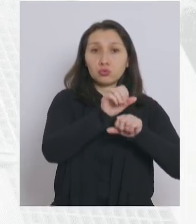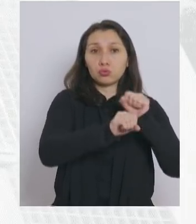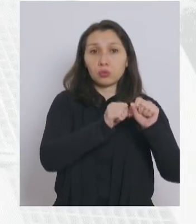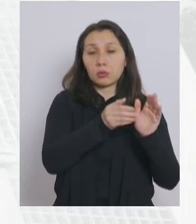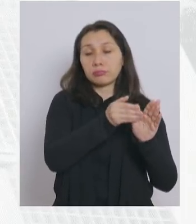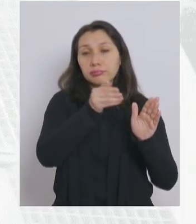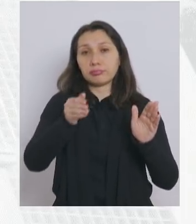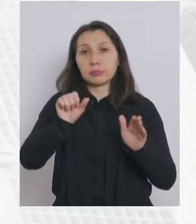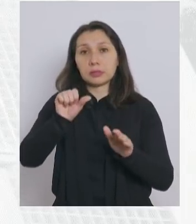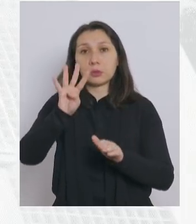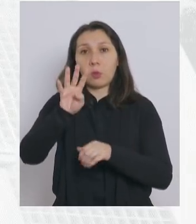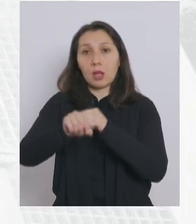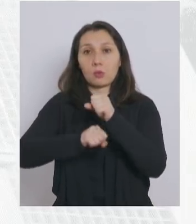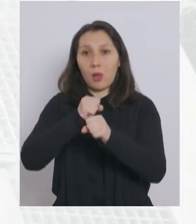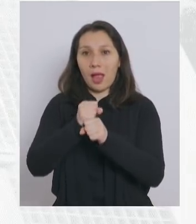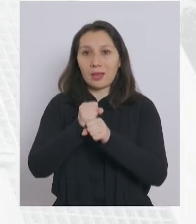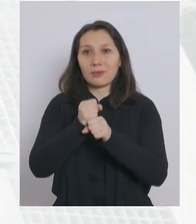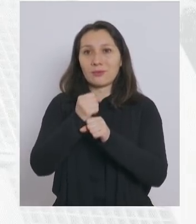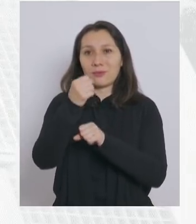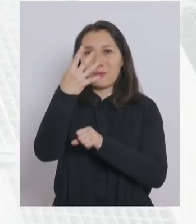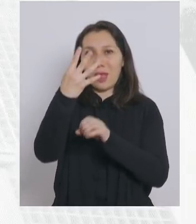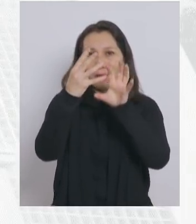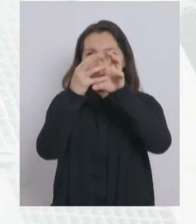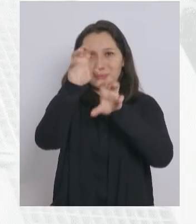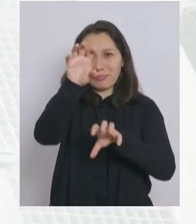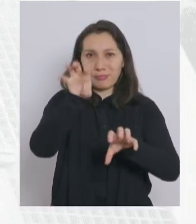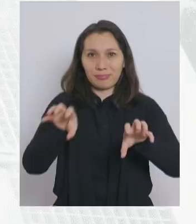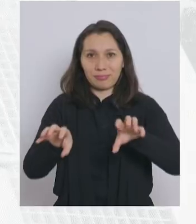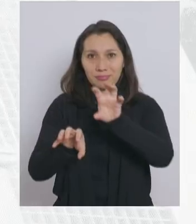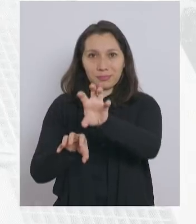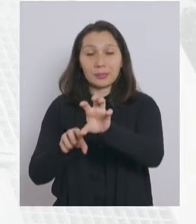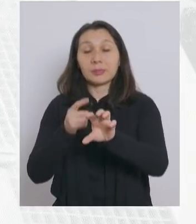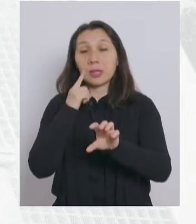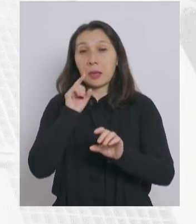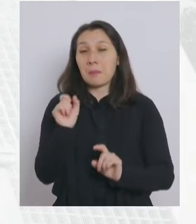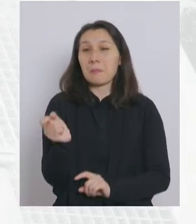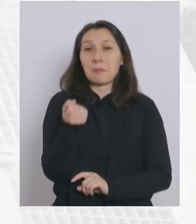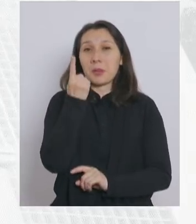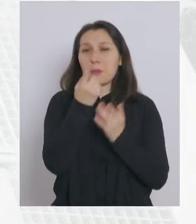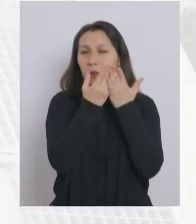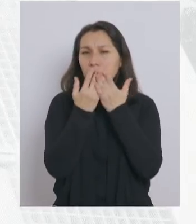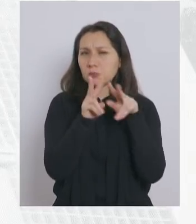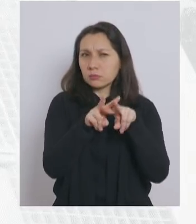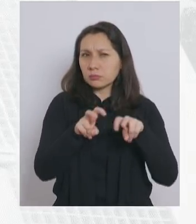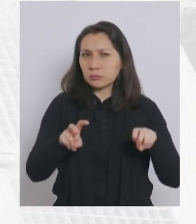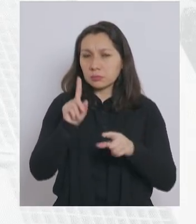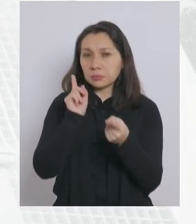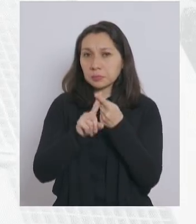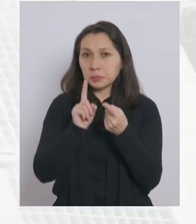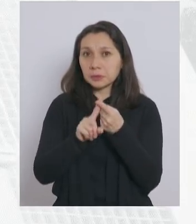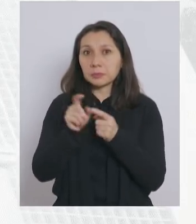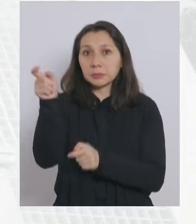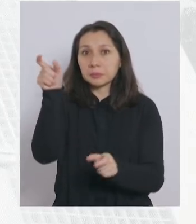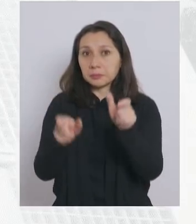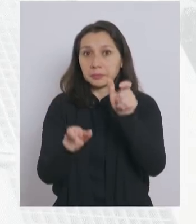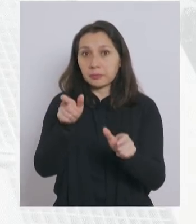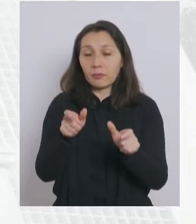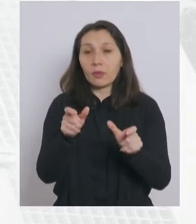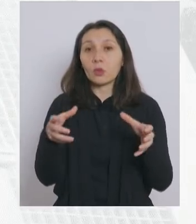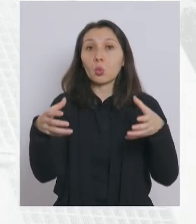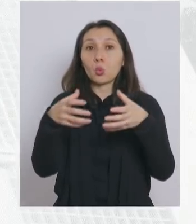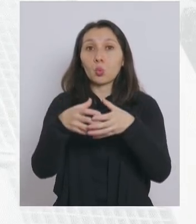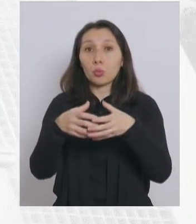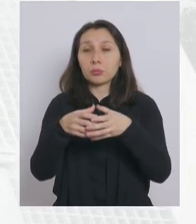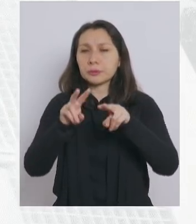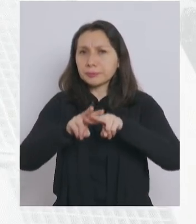y 64 años. Al momento del análisis primario, ¿cierto?, de los participantes que estaban en el grupo